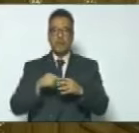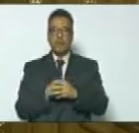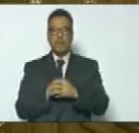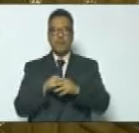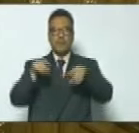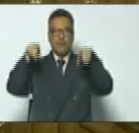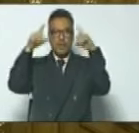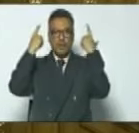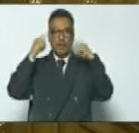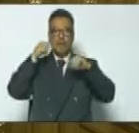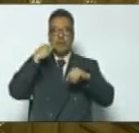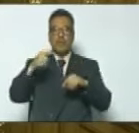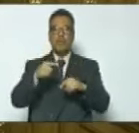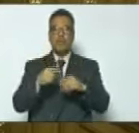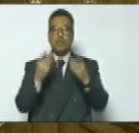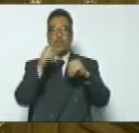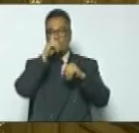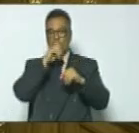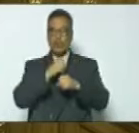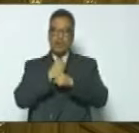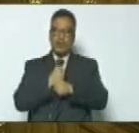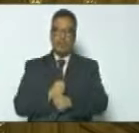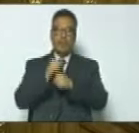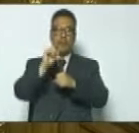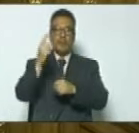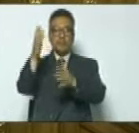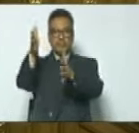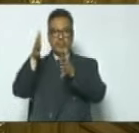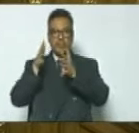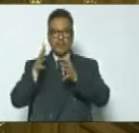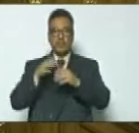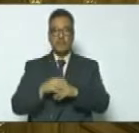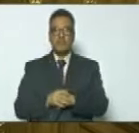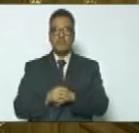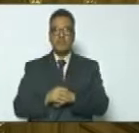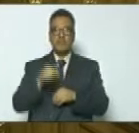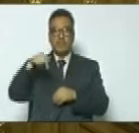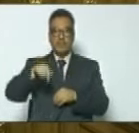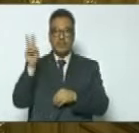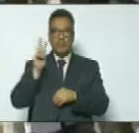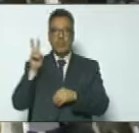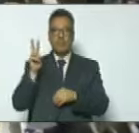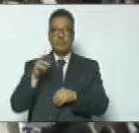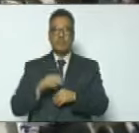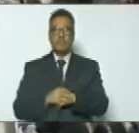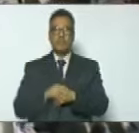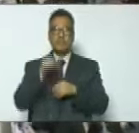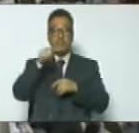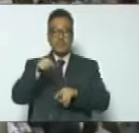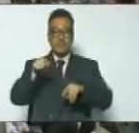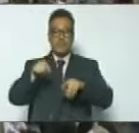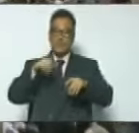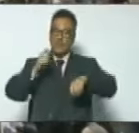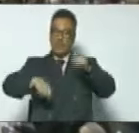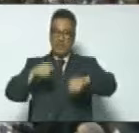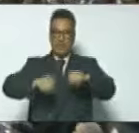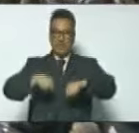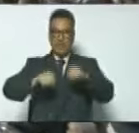de los Tiburones de La Guaira que por años esperó una victoria en Venezuela. Esa samba que está